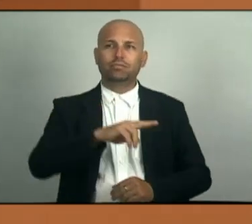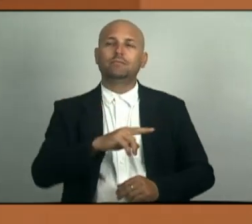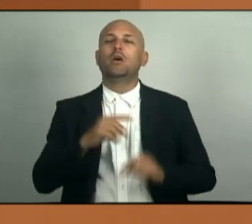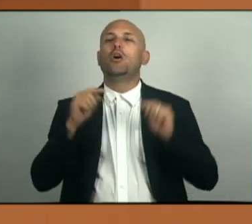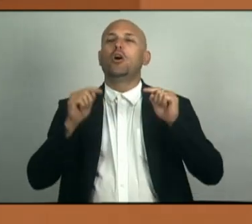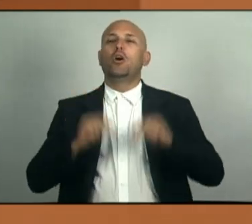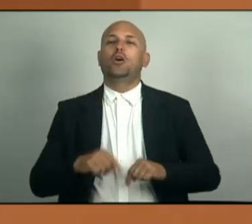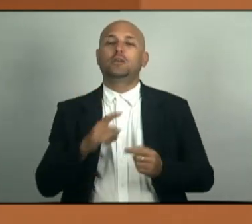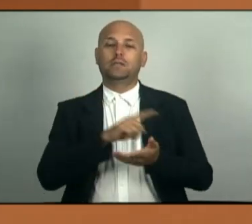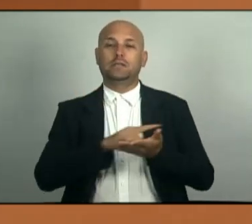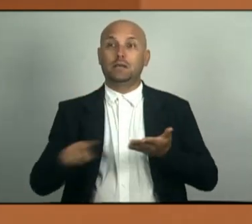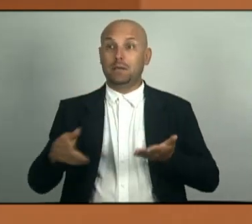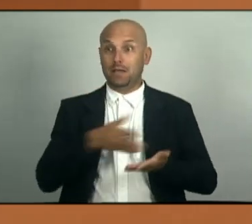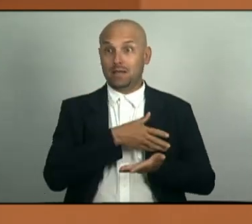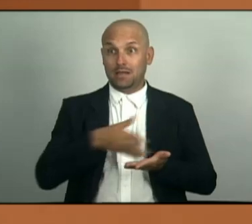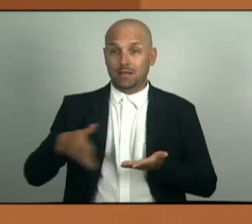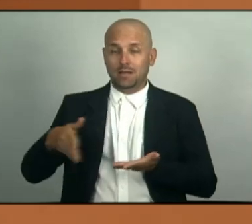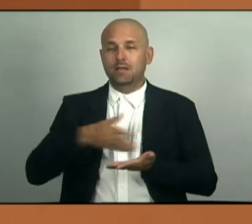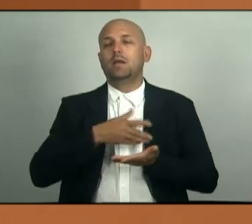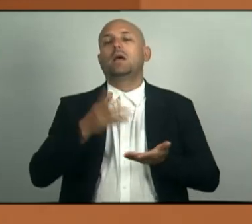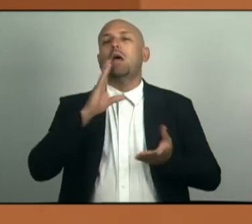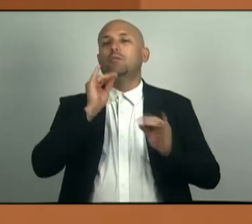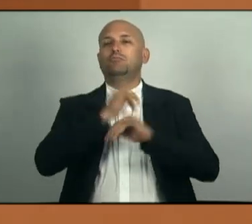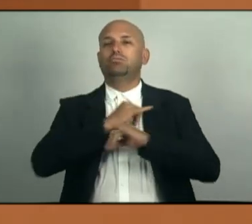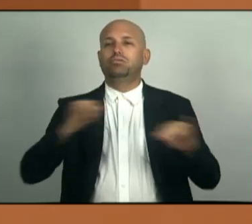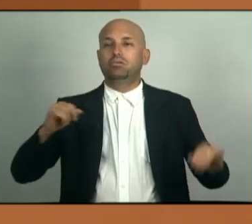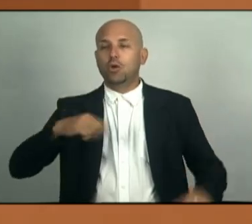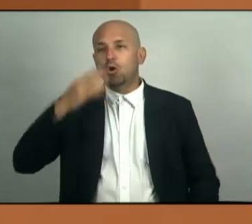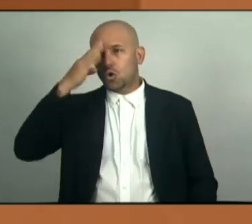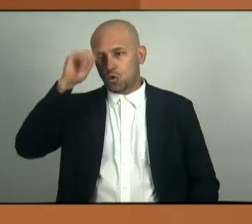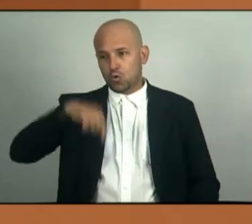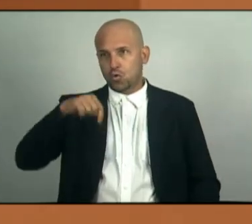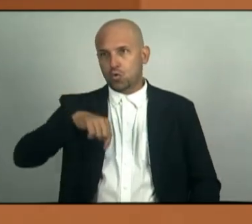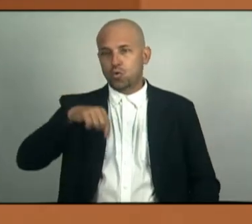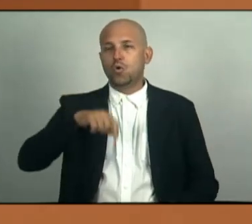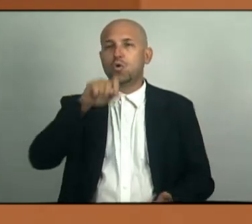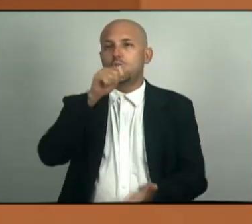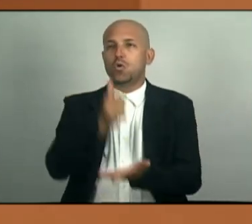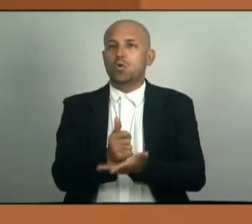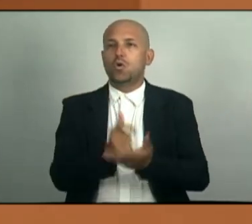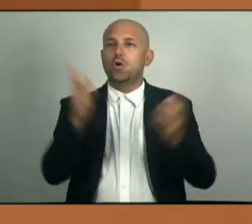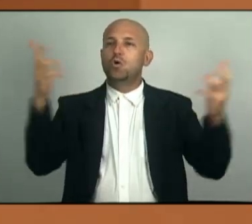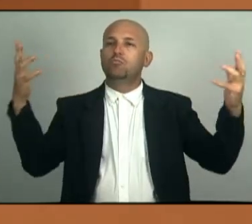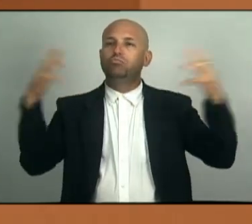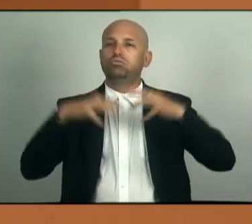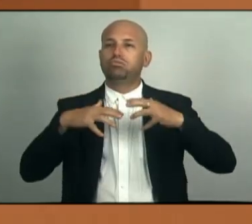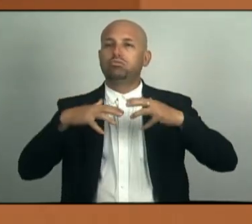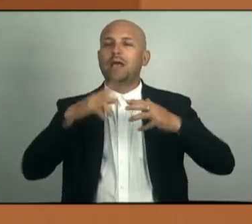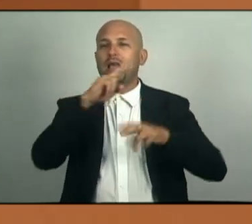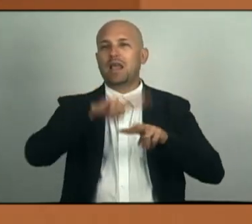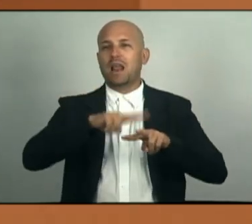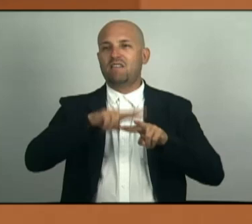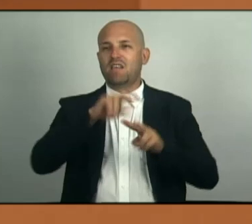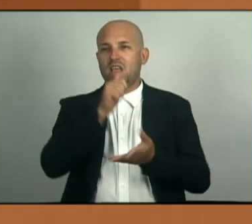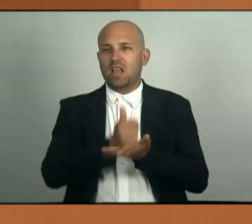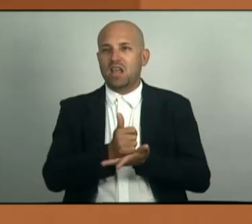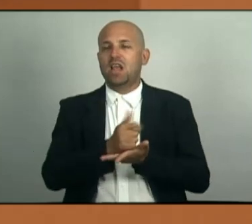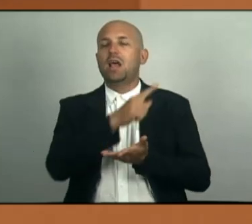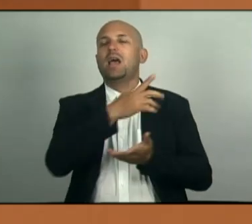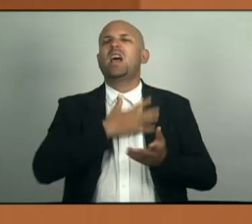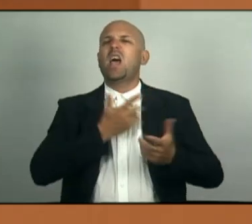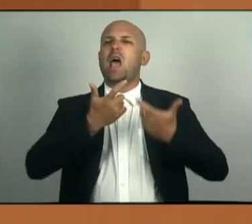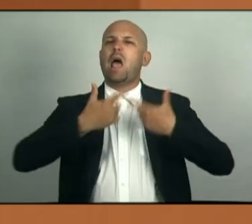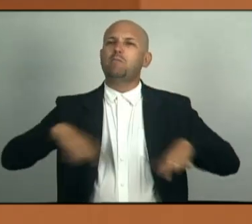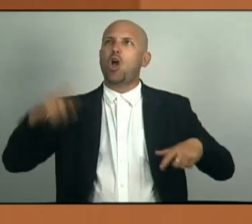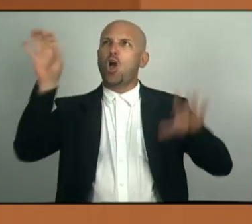Durante los últimos días también se conoció que Cuba celebrará la noche de los campeones en la Habana Próximamente